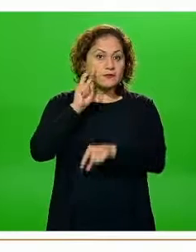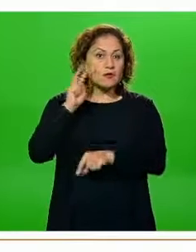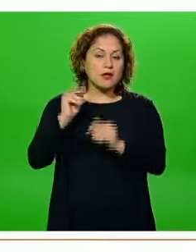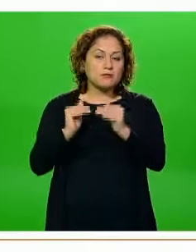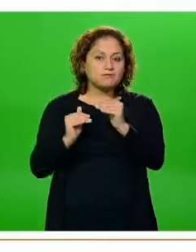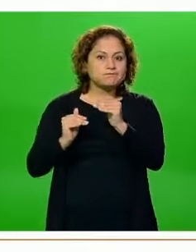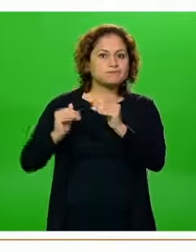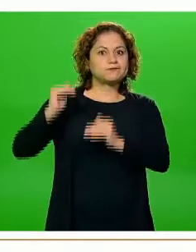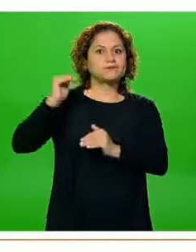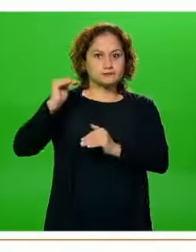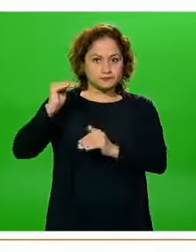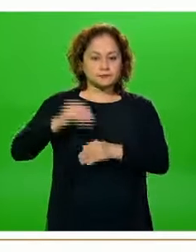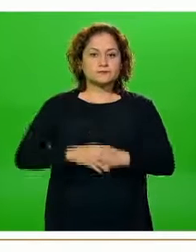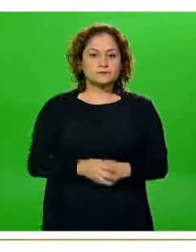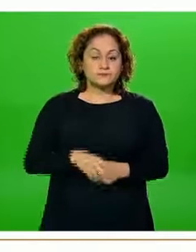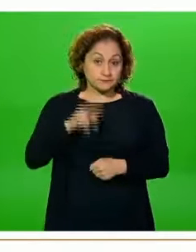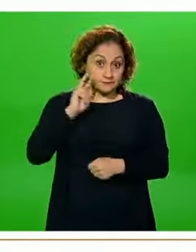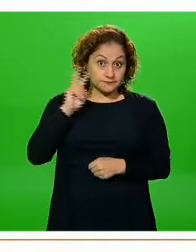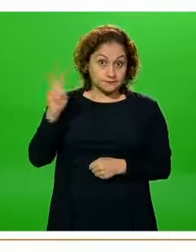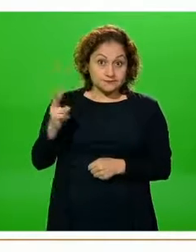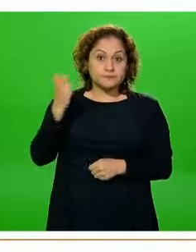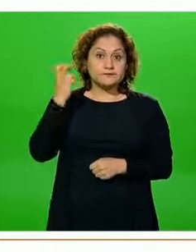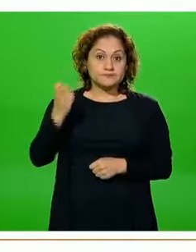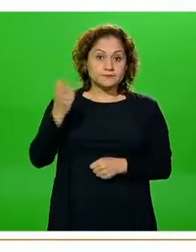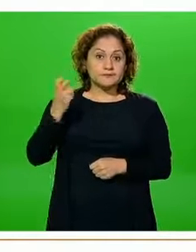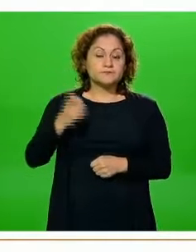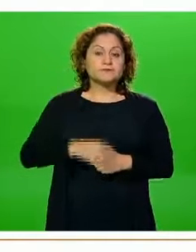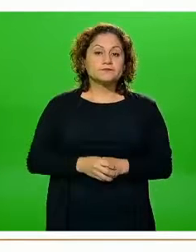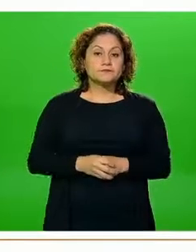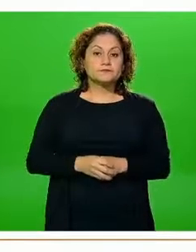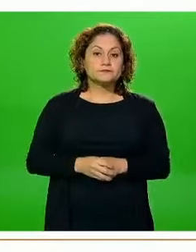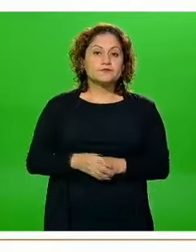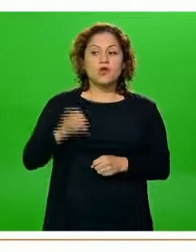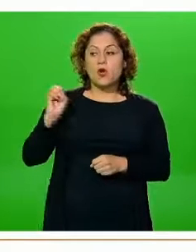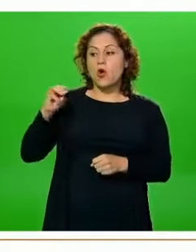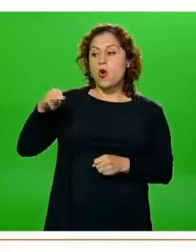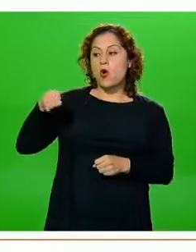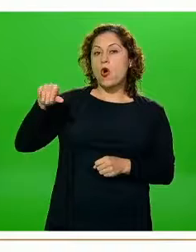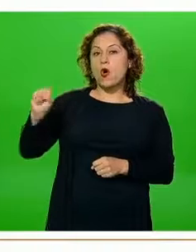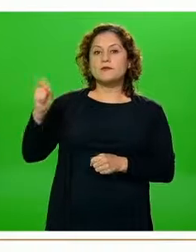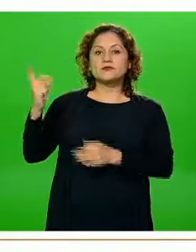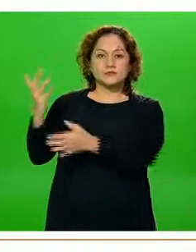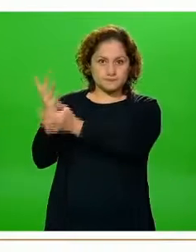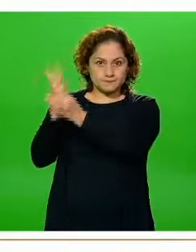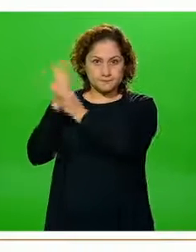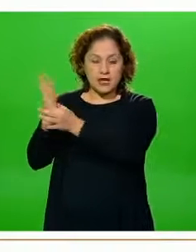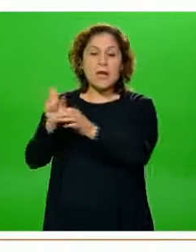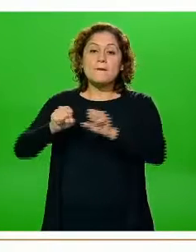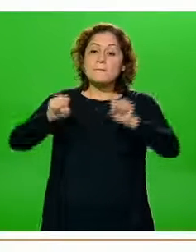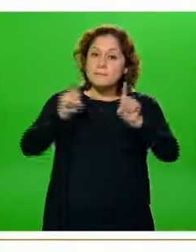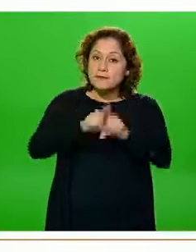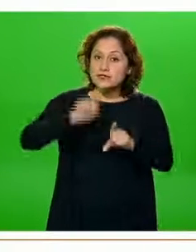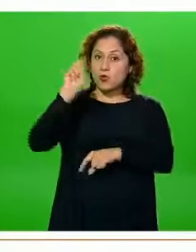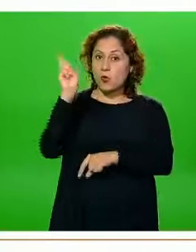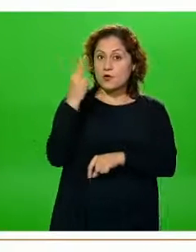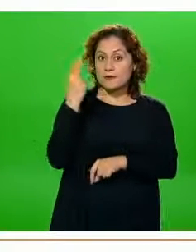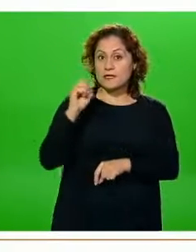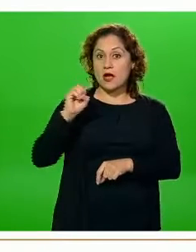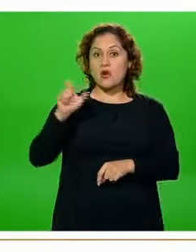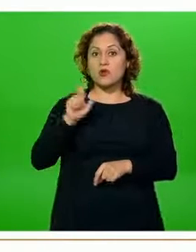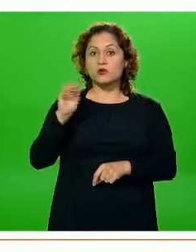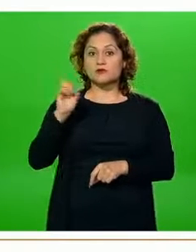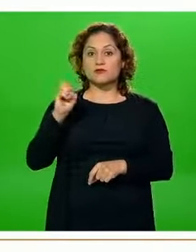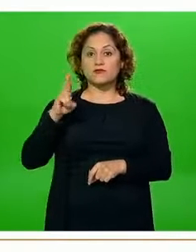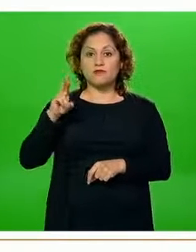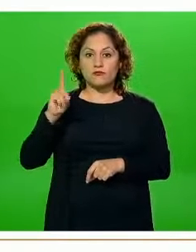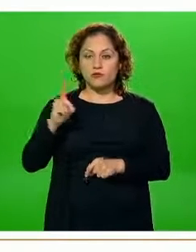es Asia. Entonces, como ustedes pueden ver, tanto en la fuente de la Organización Mundial de la Salud como en Oxford vemos específicamente